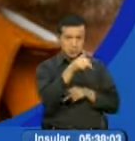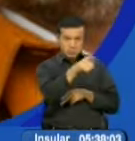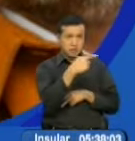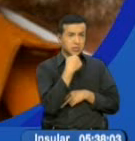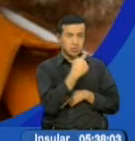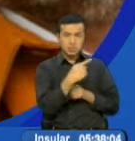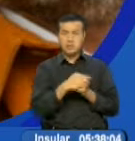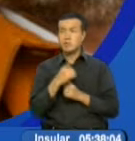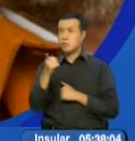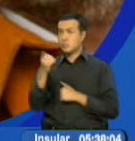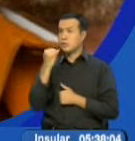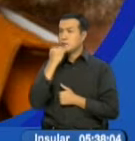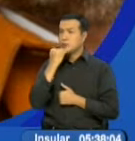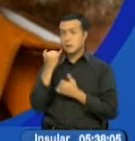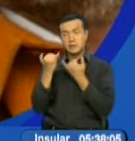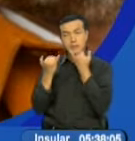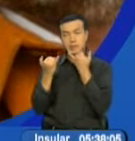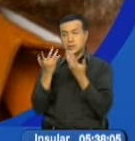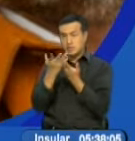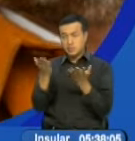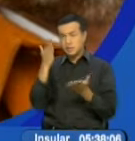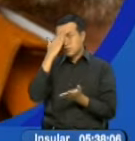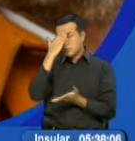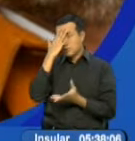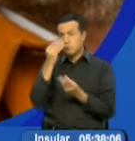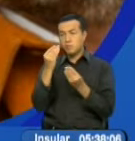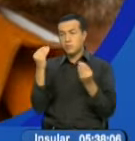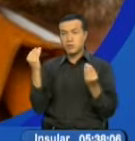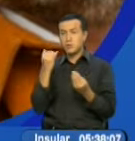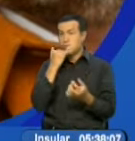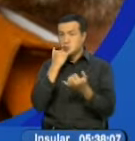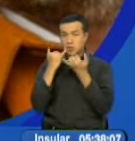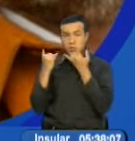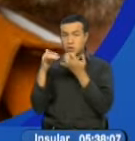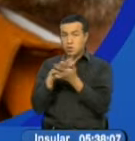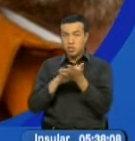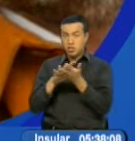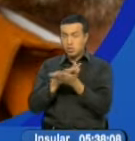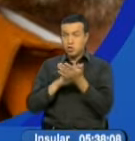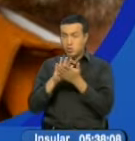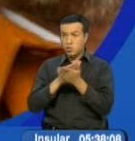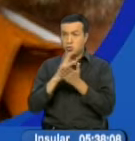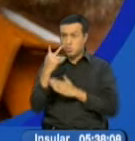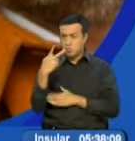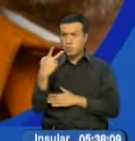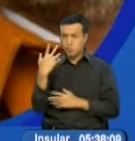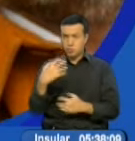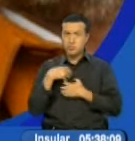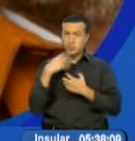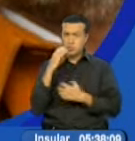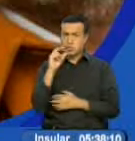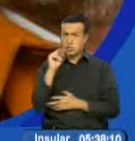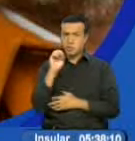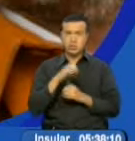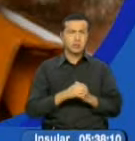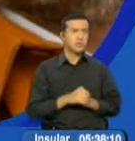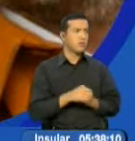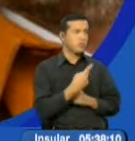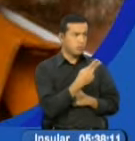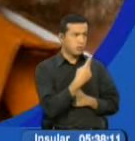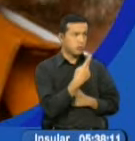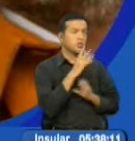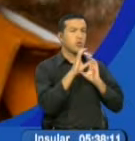esto estás equivocado, amigo. Te consta la cantidad de hechos irregulares. Juntos los hemos reclamado al CNE. Los dos